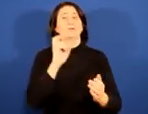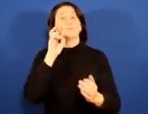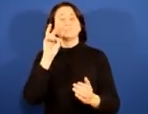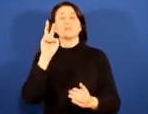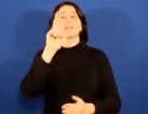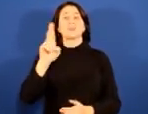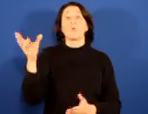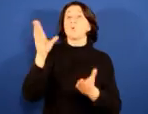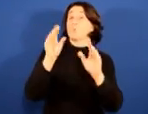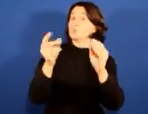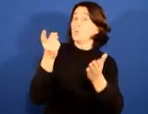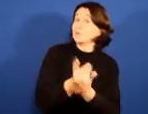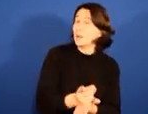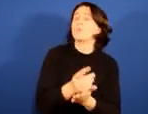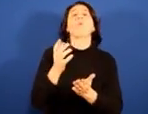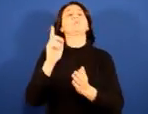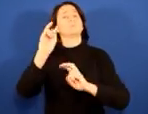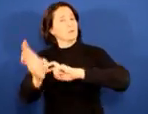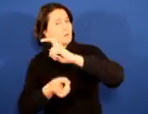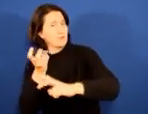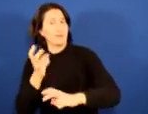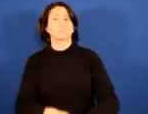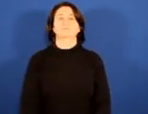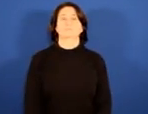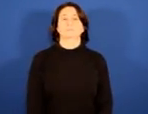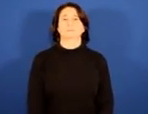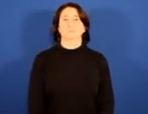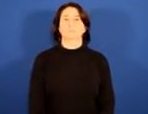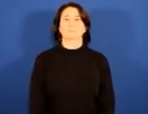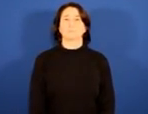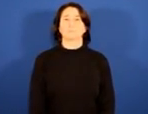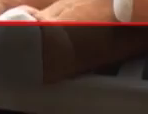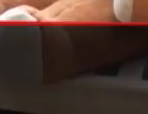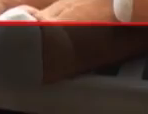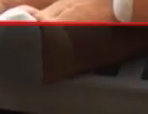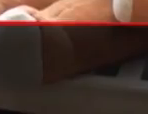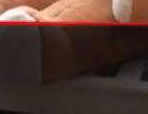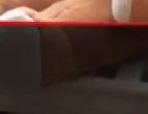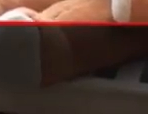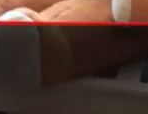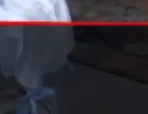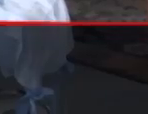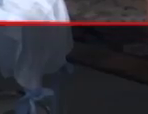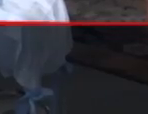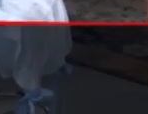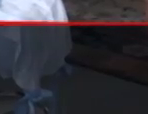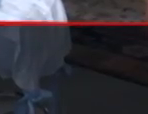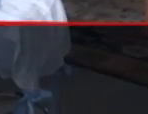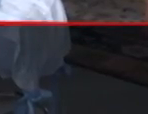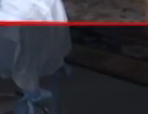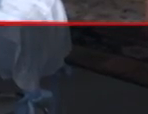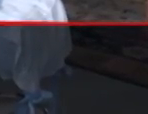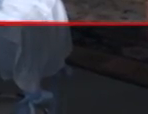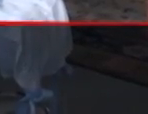materiales contenidos en dichos residuos. Así se ha producido un significativo avance en materia de prevención gracias a la puesta en